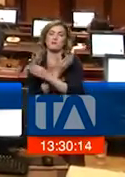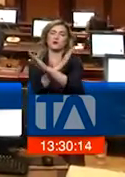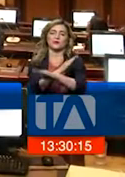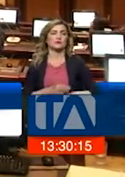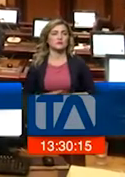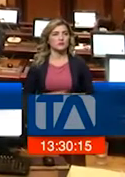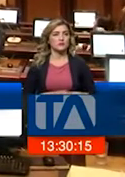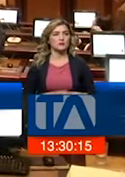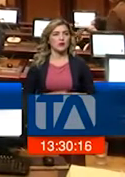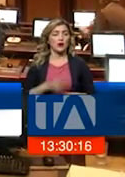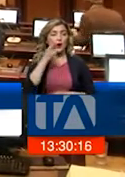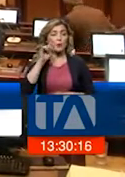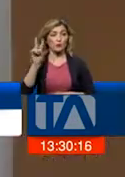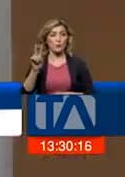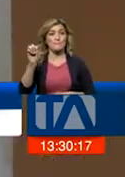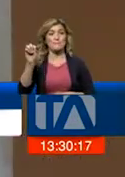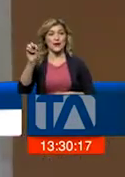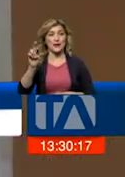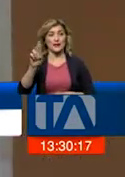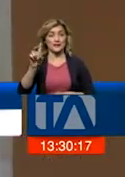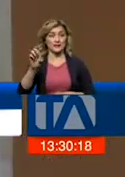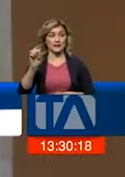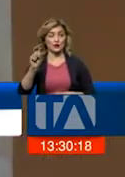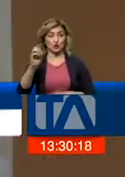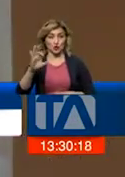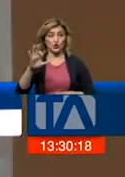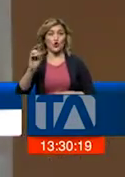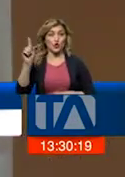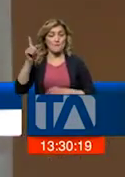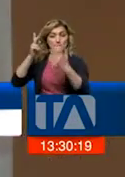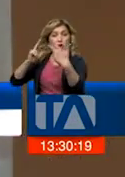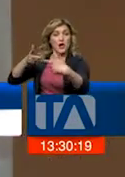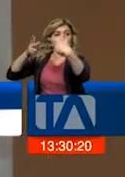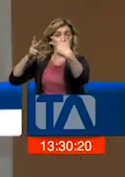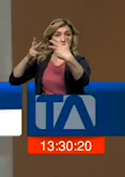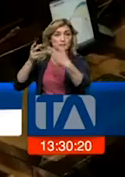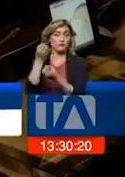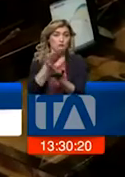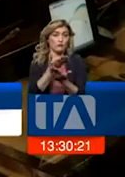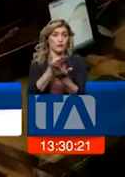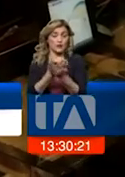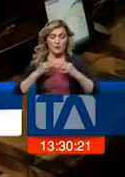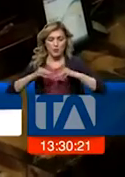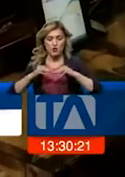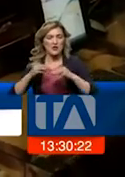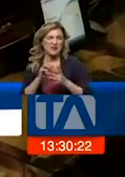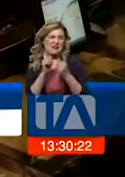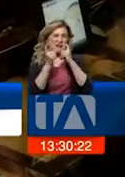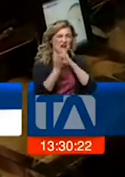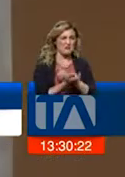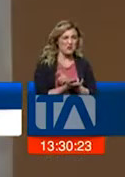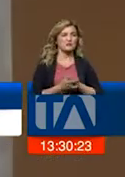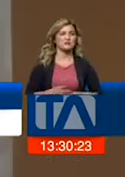por separado sus propuestas y mediante videoconferencia. Él habló sobre modificar el método de Hunt y eliminar las